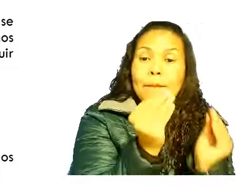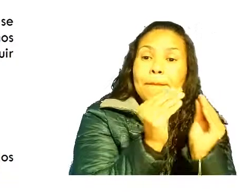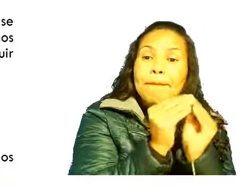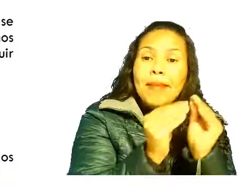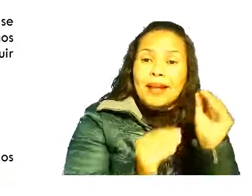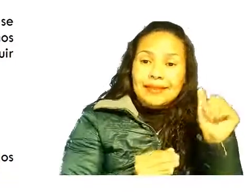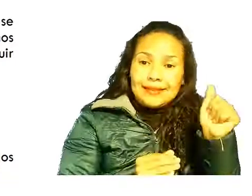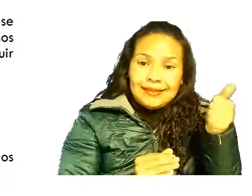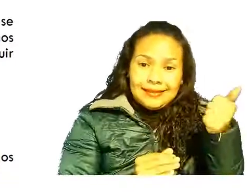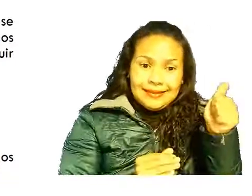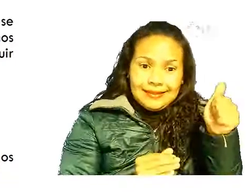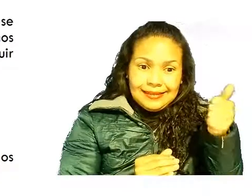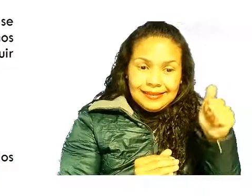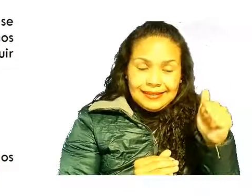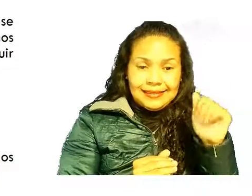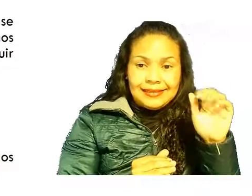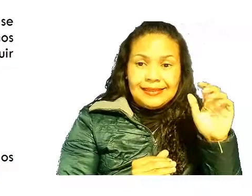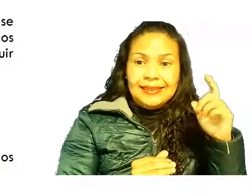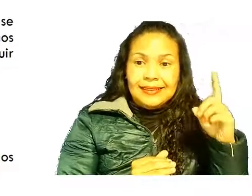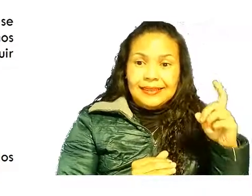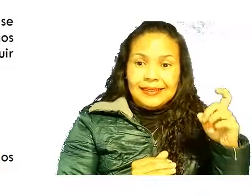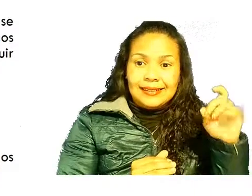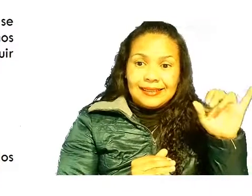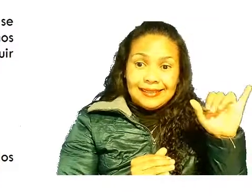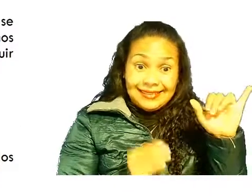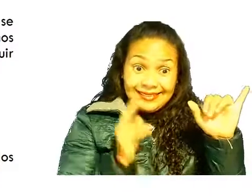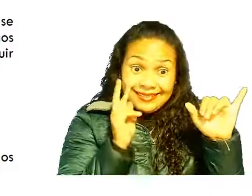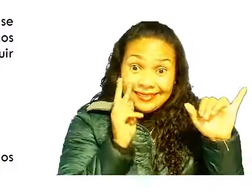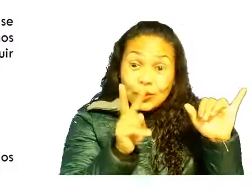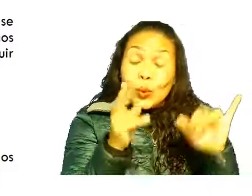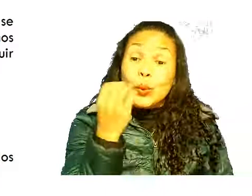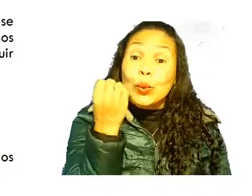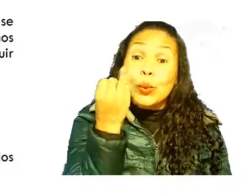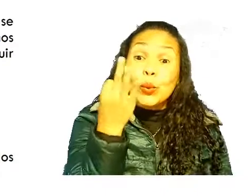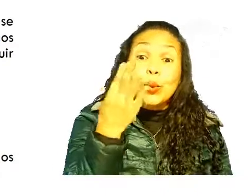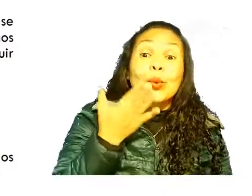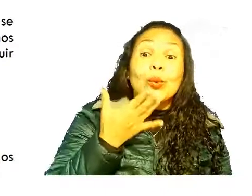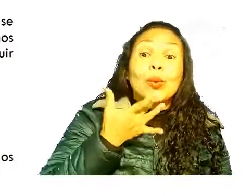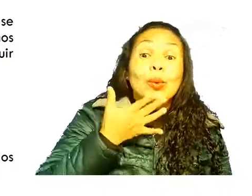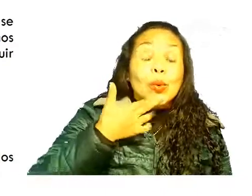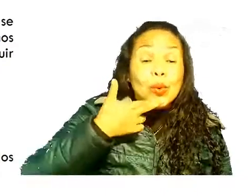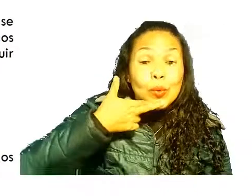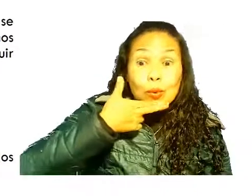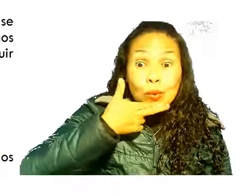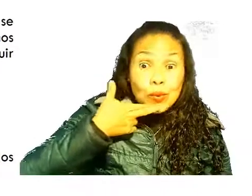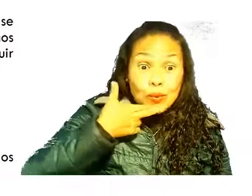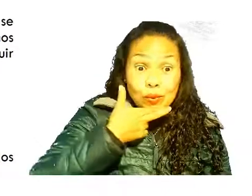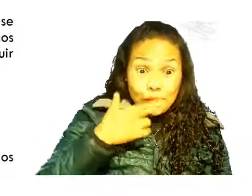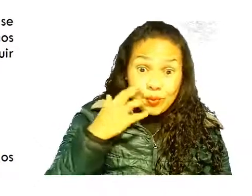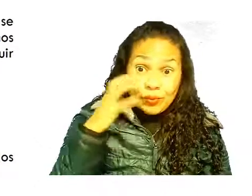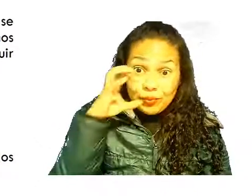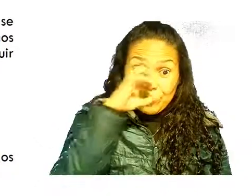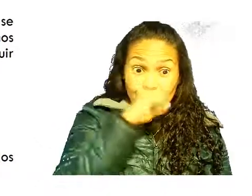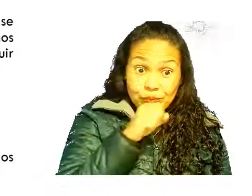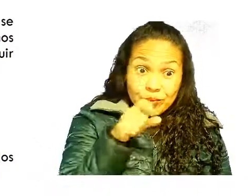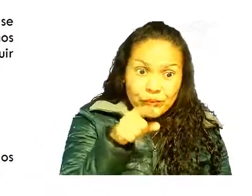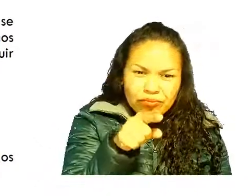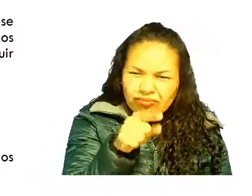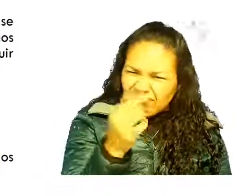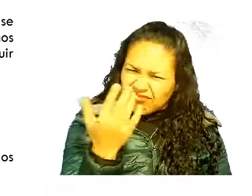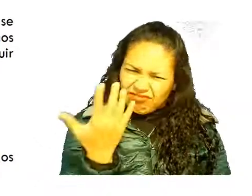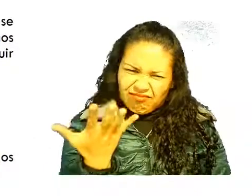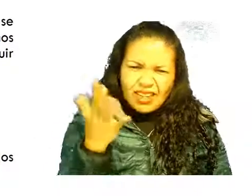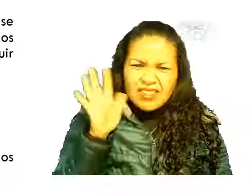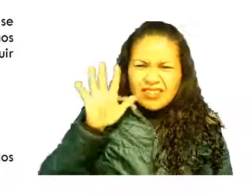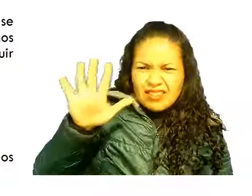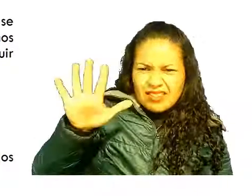Primero, los números están en color rojo, los coeficientes numéricos. Vemos el 5, el 20 y el 10.